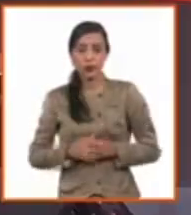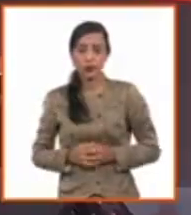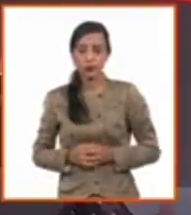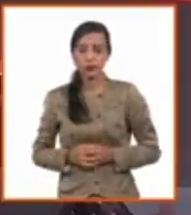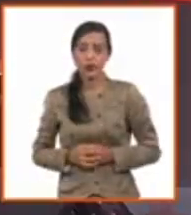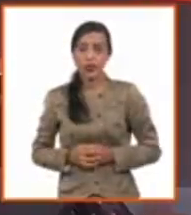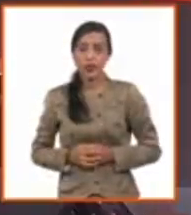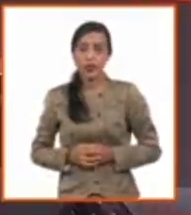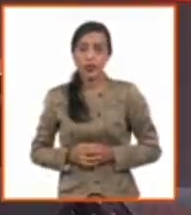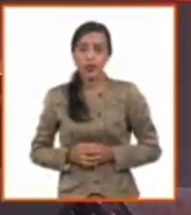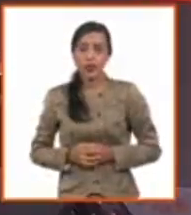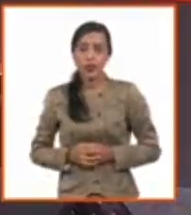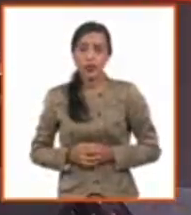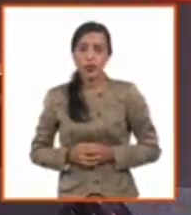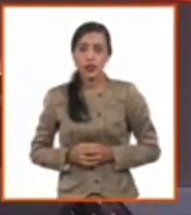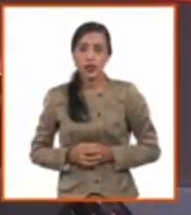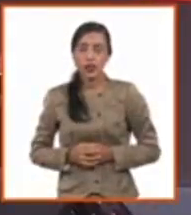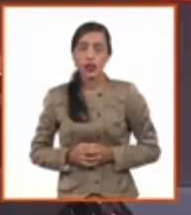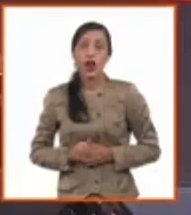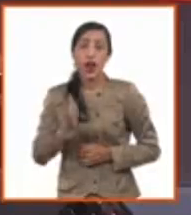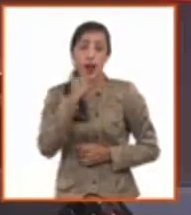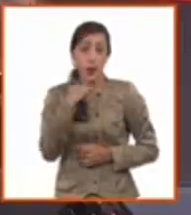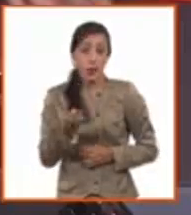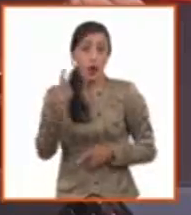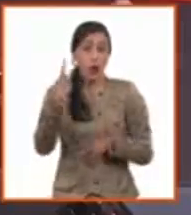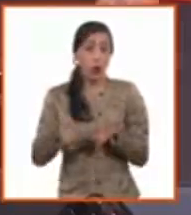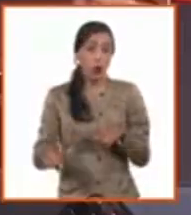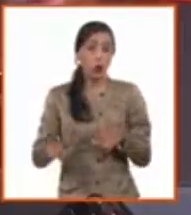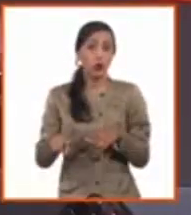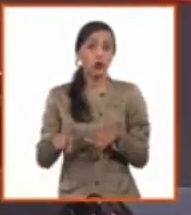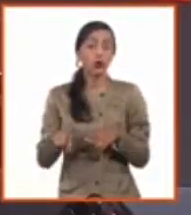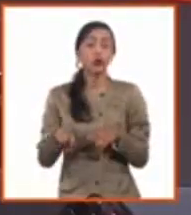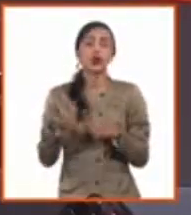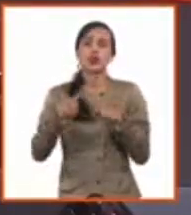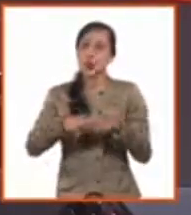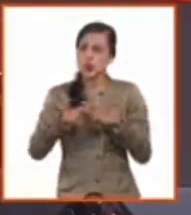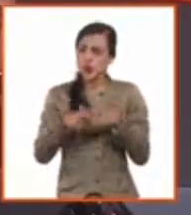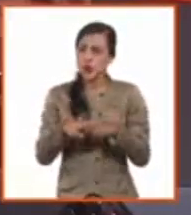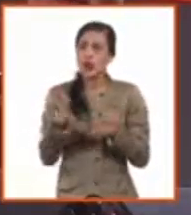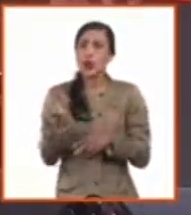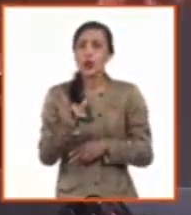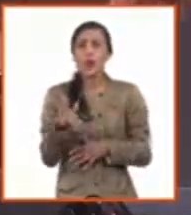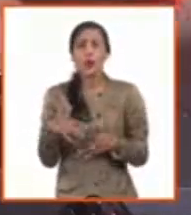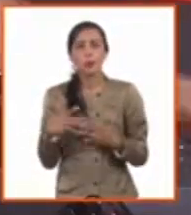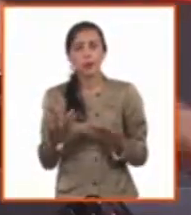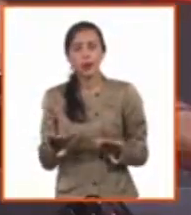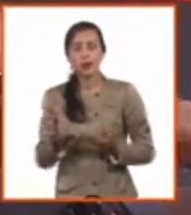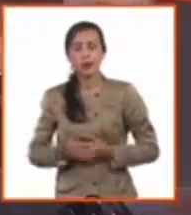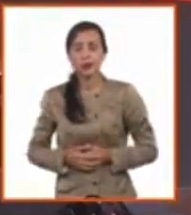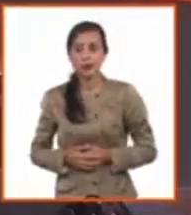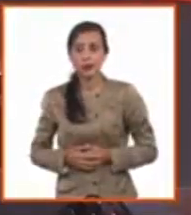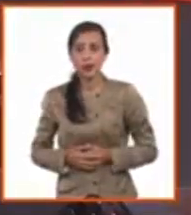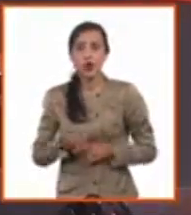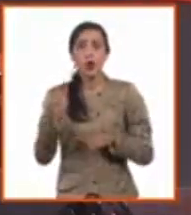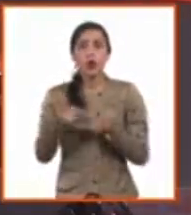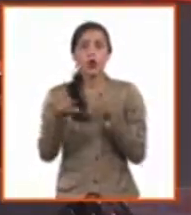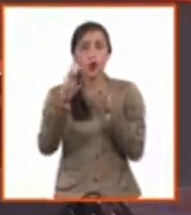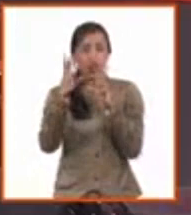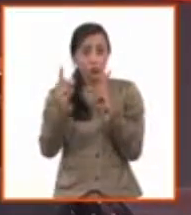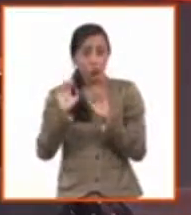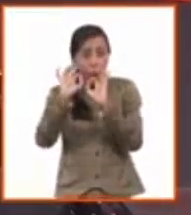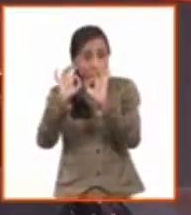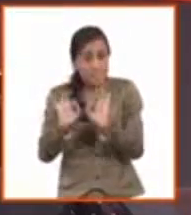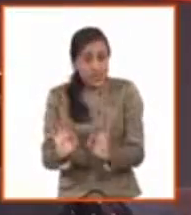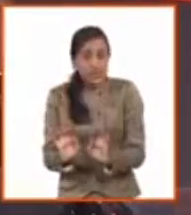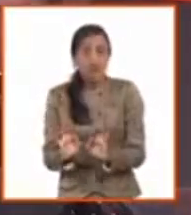de esa rama hay además otro conjunto de soluciones orientadas a resultados específicos